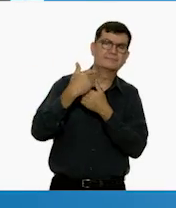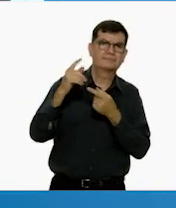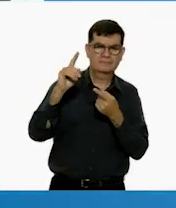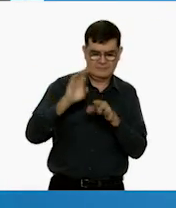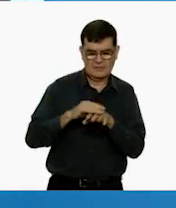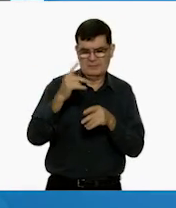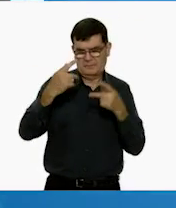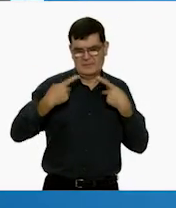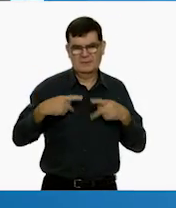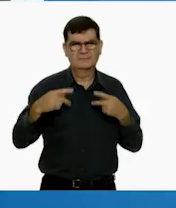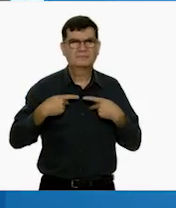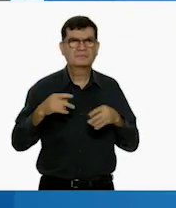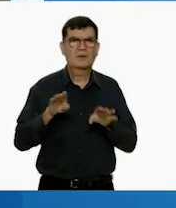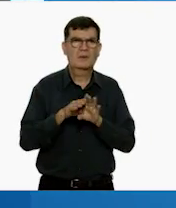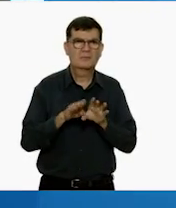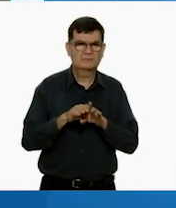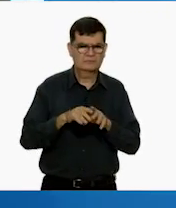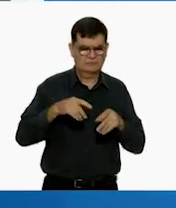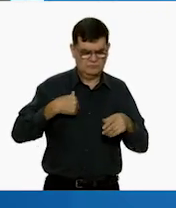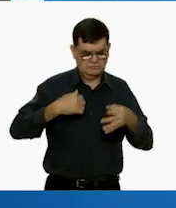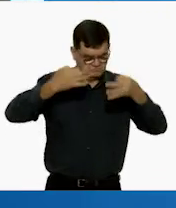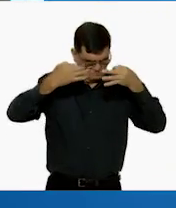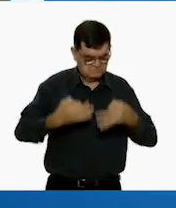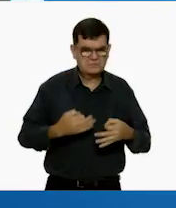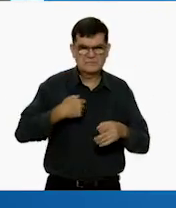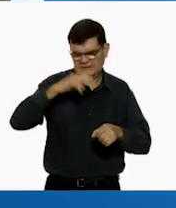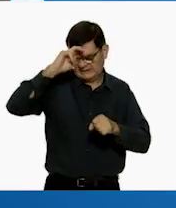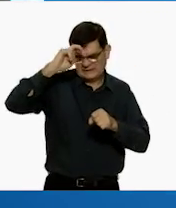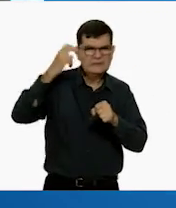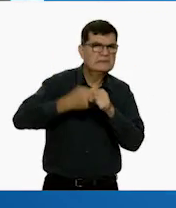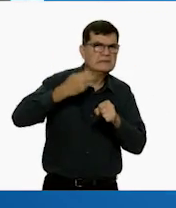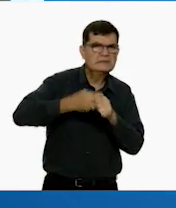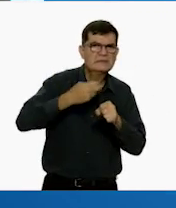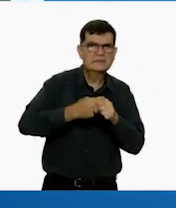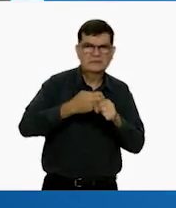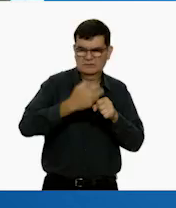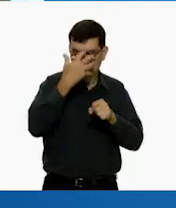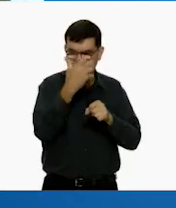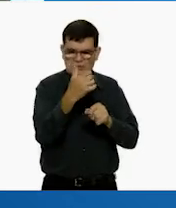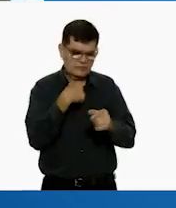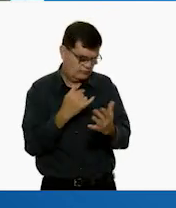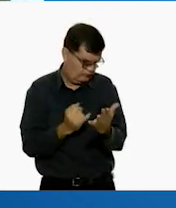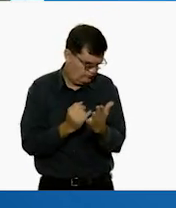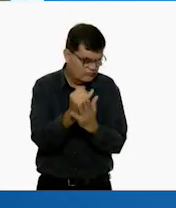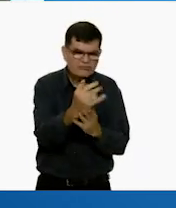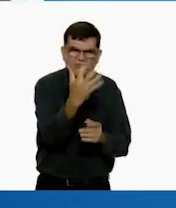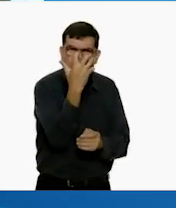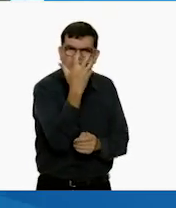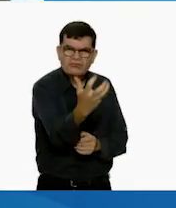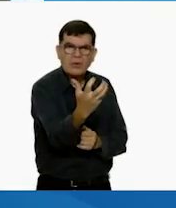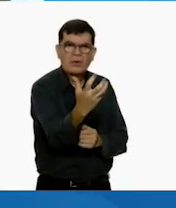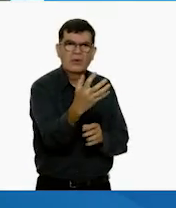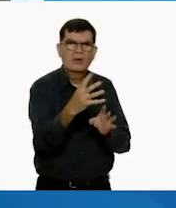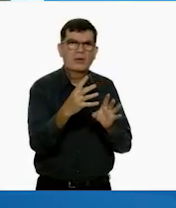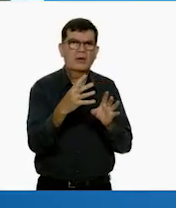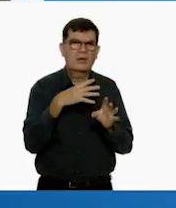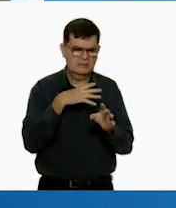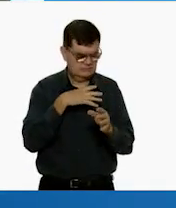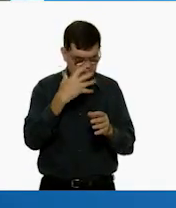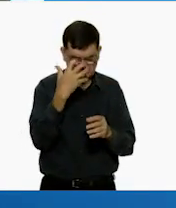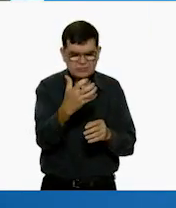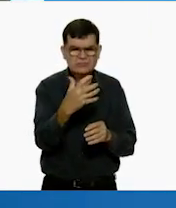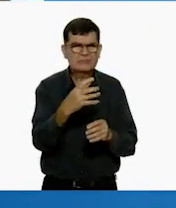era una persona absolutamente determinada, muy terco, muy necio, ¿no?, con una determinación muy,